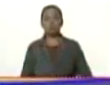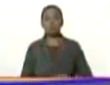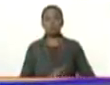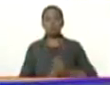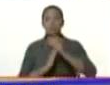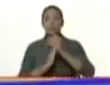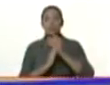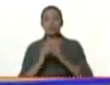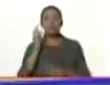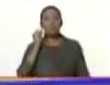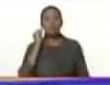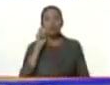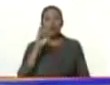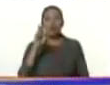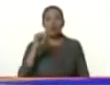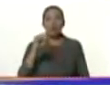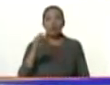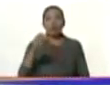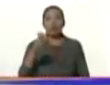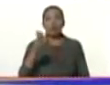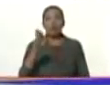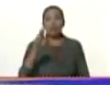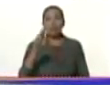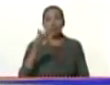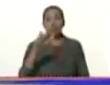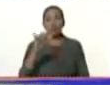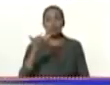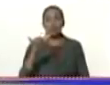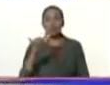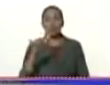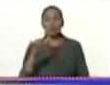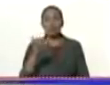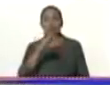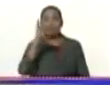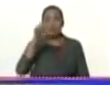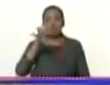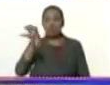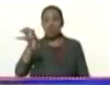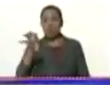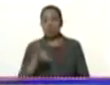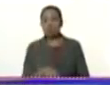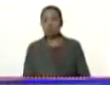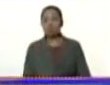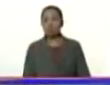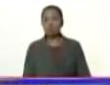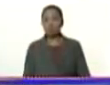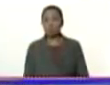encabezadas por Engerly Cuevas, de San Francisco, el Estado Zulia.